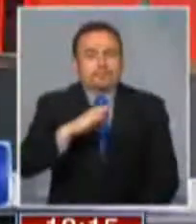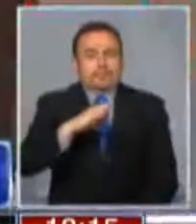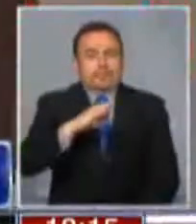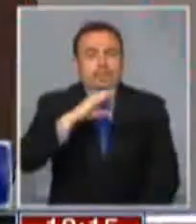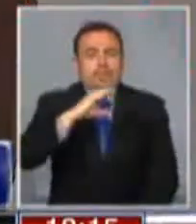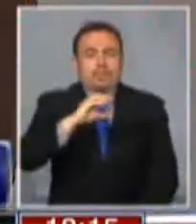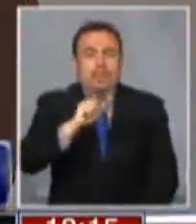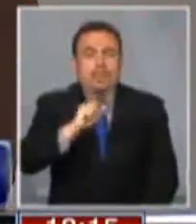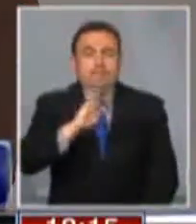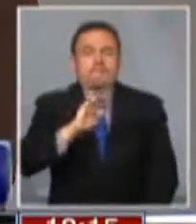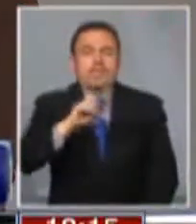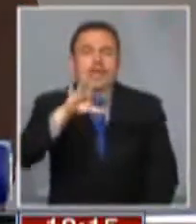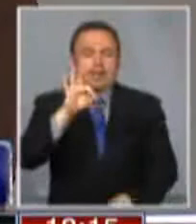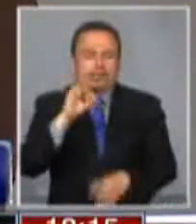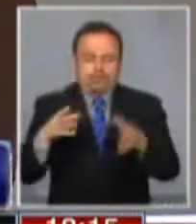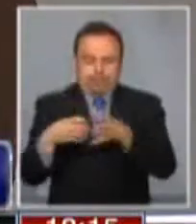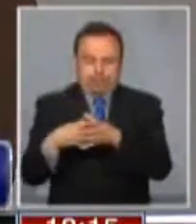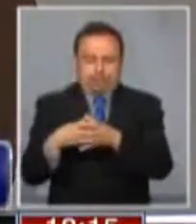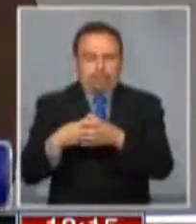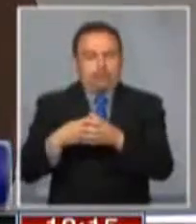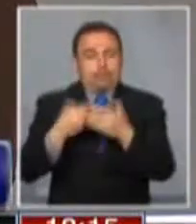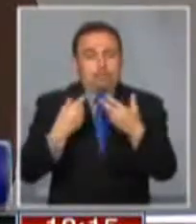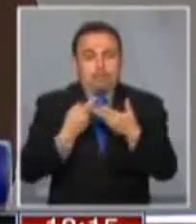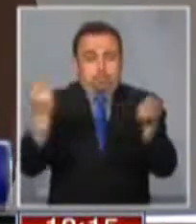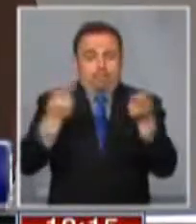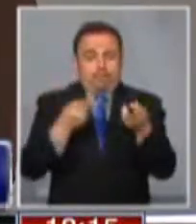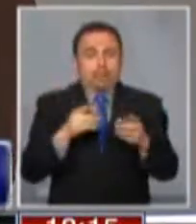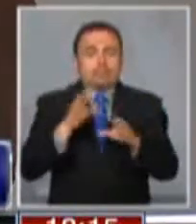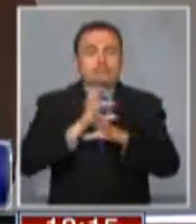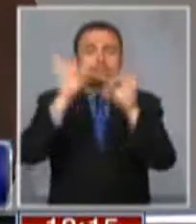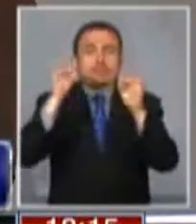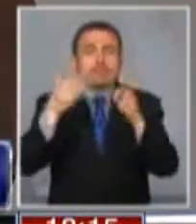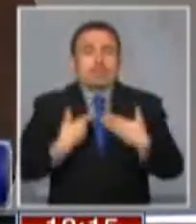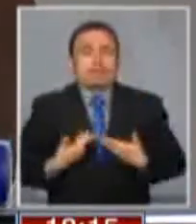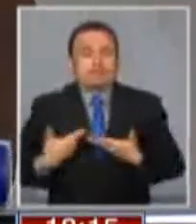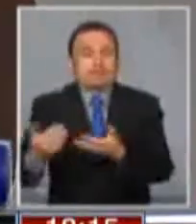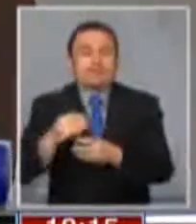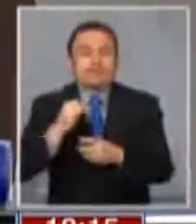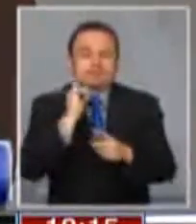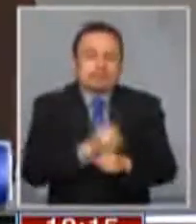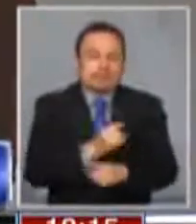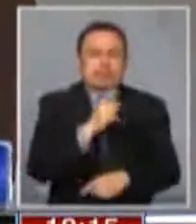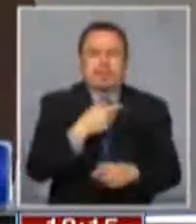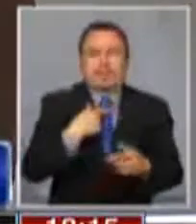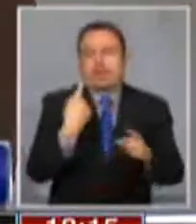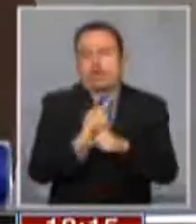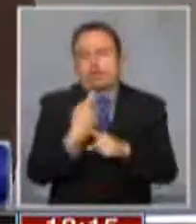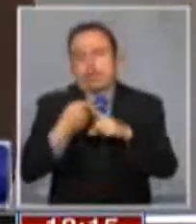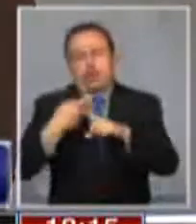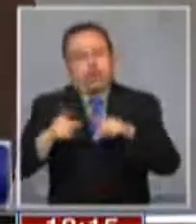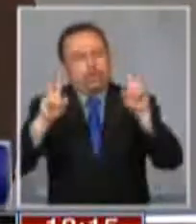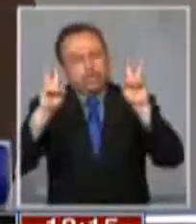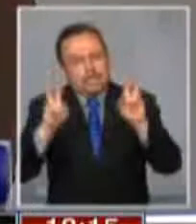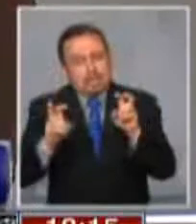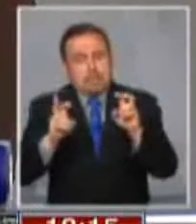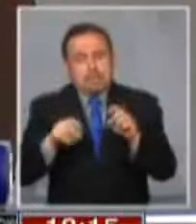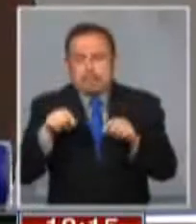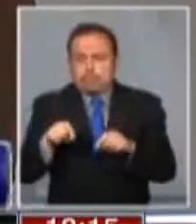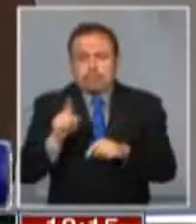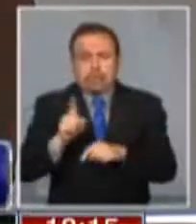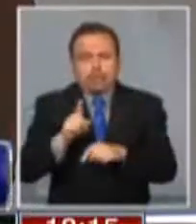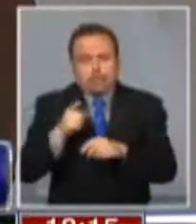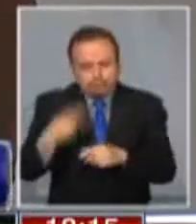Los cabildos eran públicos, pero sí tengo que decir que a nosotros no nos invitaron como nos invitan a conversar de todos los otros temas que tengan que ver